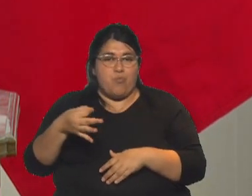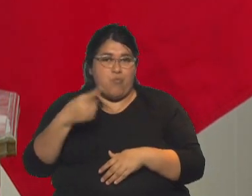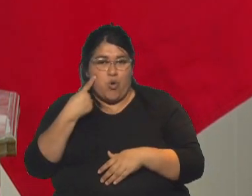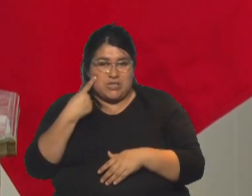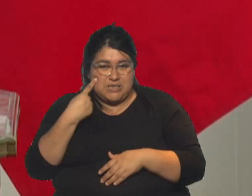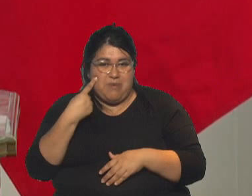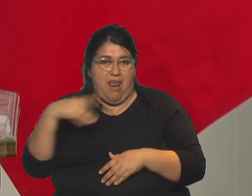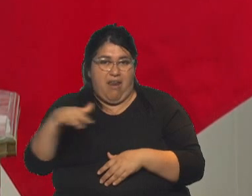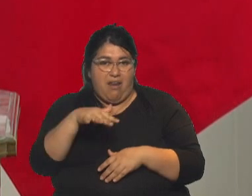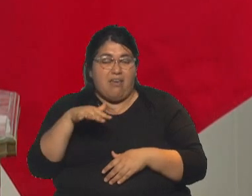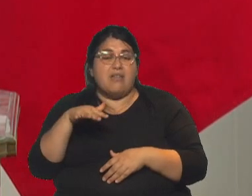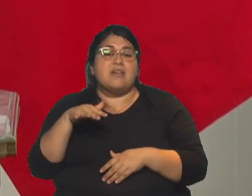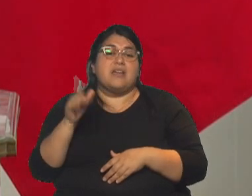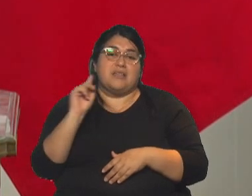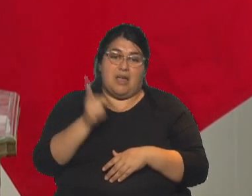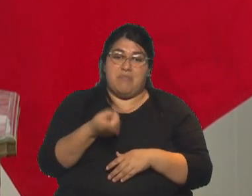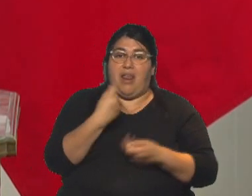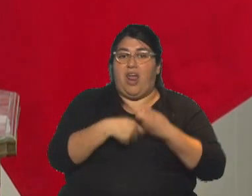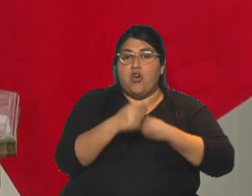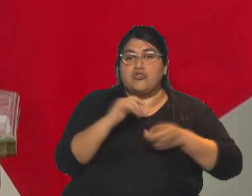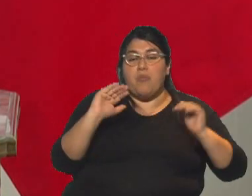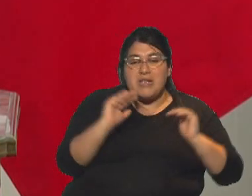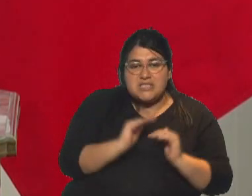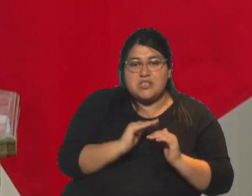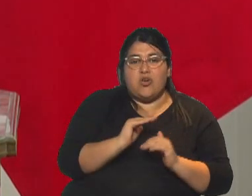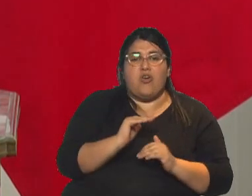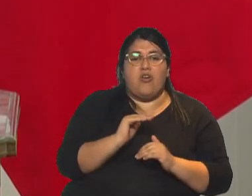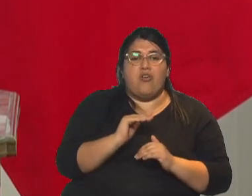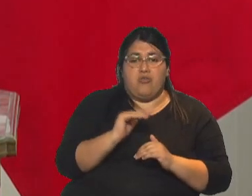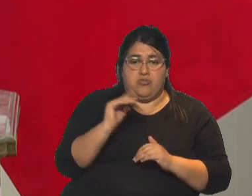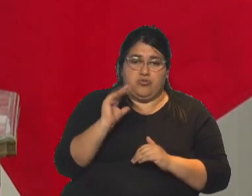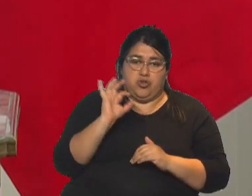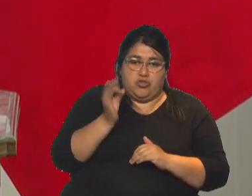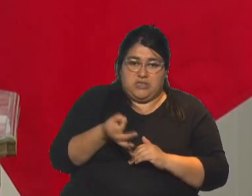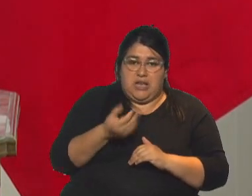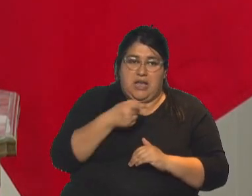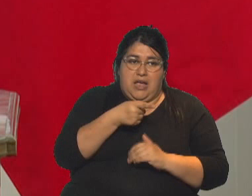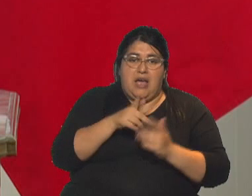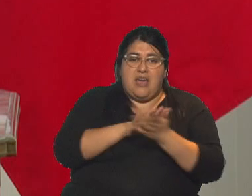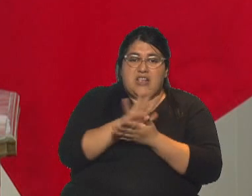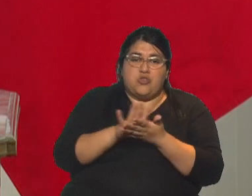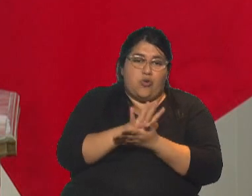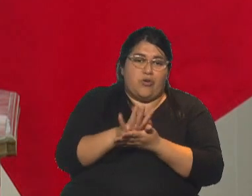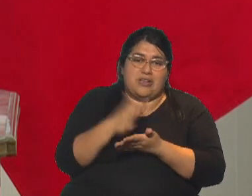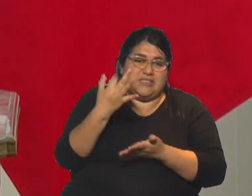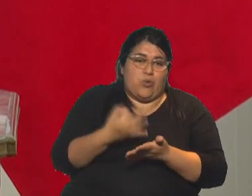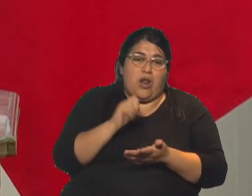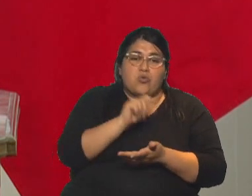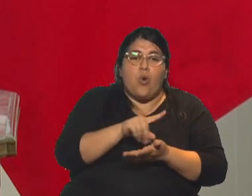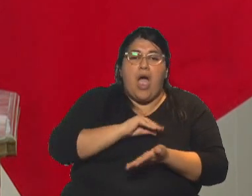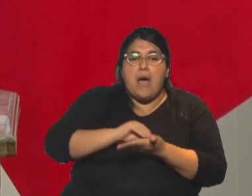problema también en muchos pequeños comercios que no tengo ninguna duda lo resolverían haciendo que sus